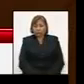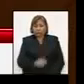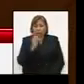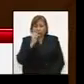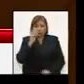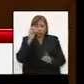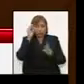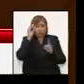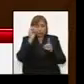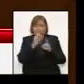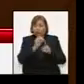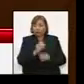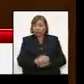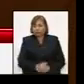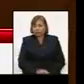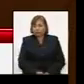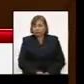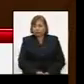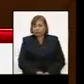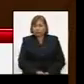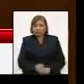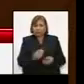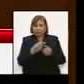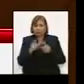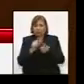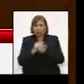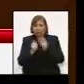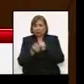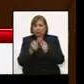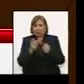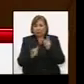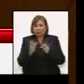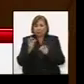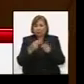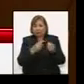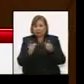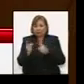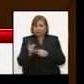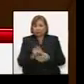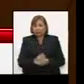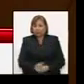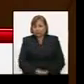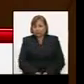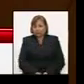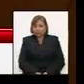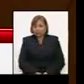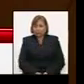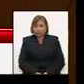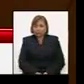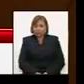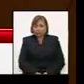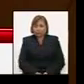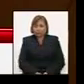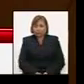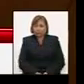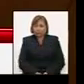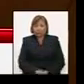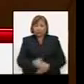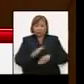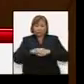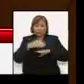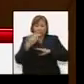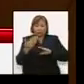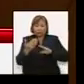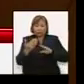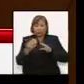objetivo. Ya. Pero no había variables, digamos, de persona a persona, ¿no creen? Sí. No era lo mismo tratar a un presidente que tratar... Recuerden el